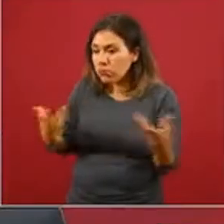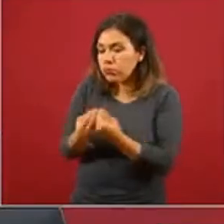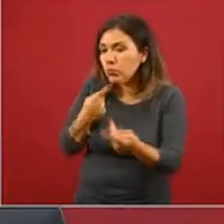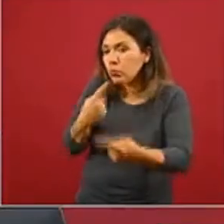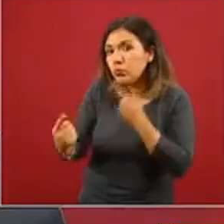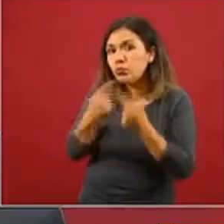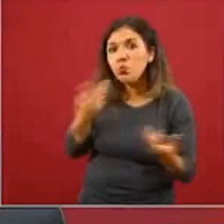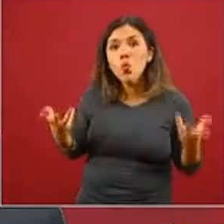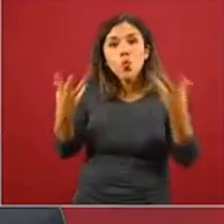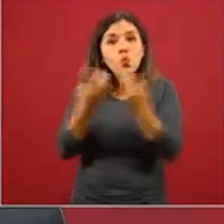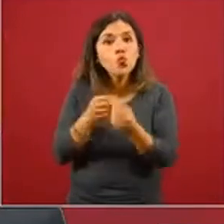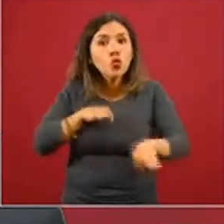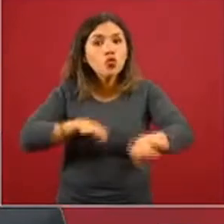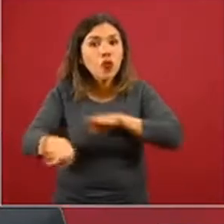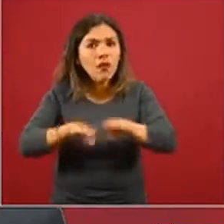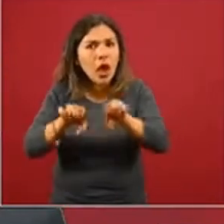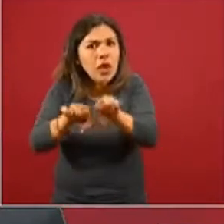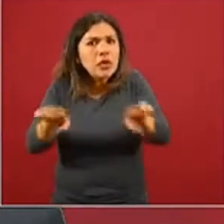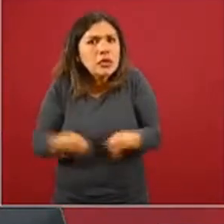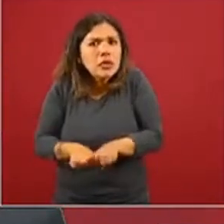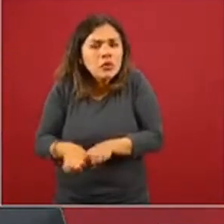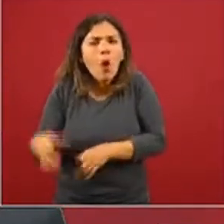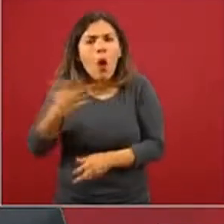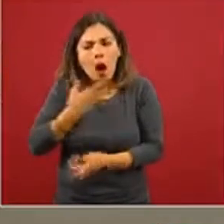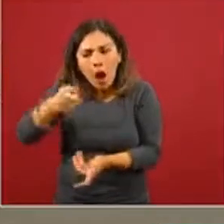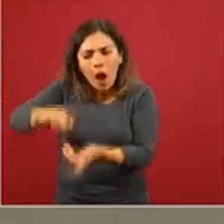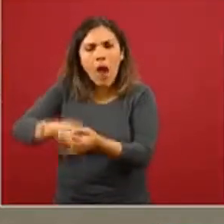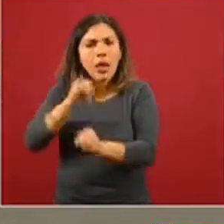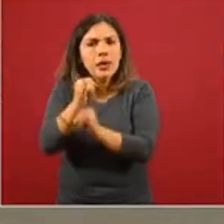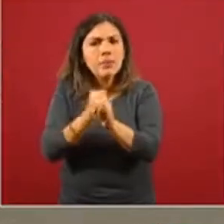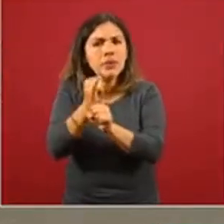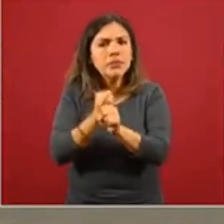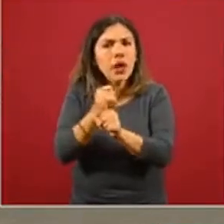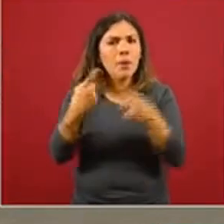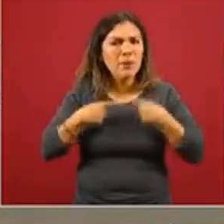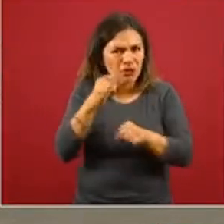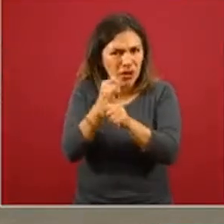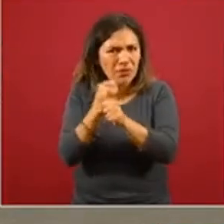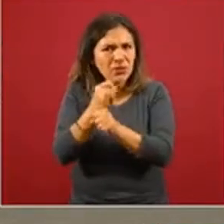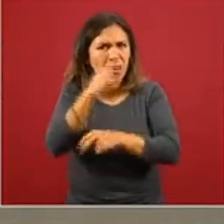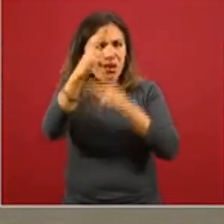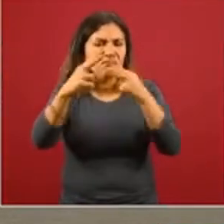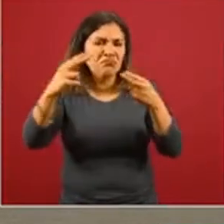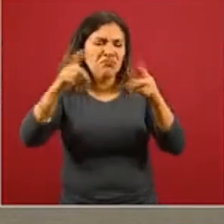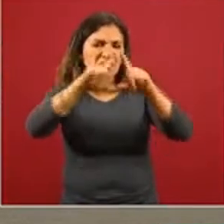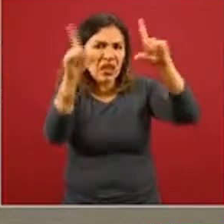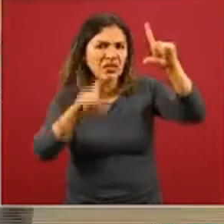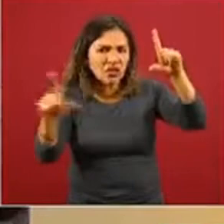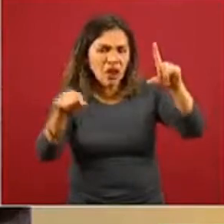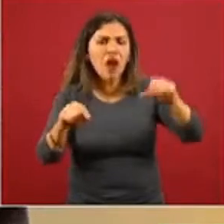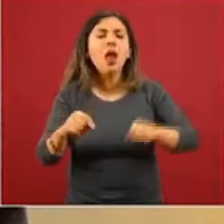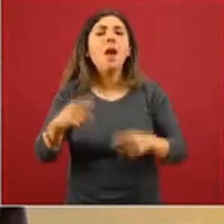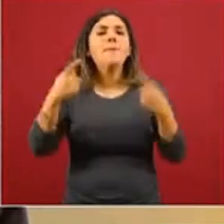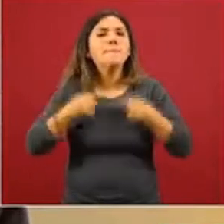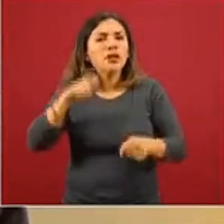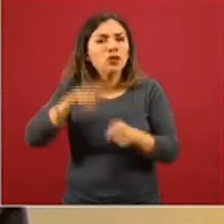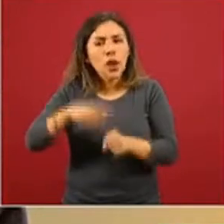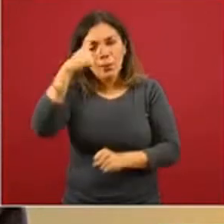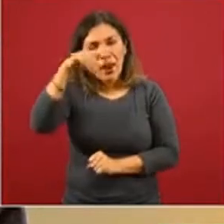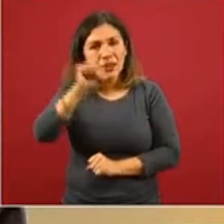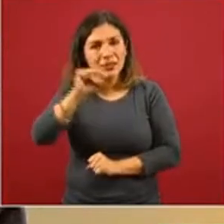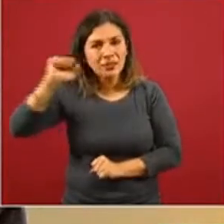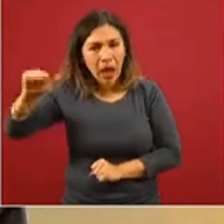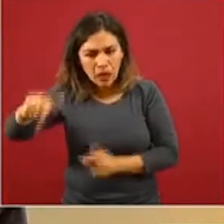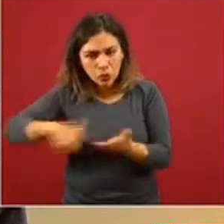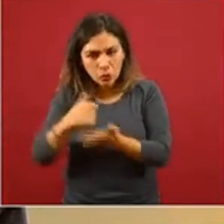haciendo junto con ella, en un equipo donde hay investigadores nacionales, en instituciones federales y personal de la Secretaría de